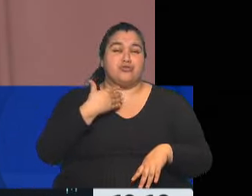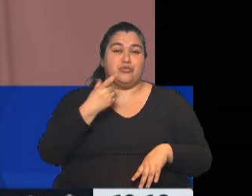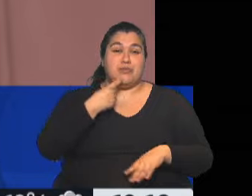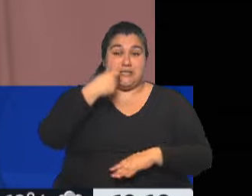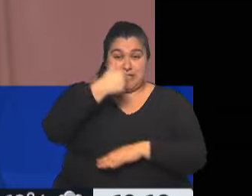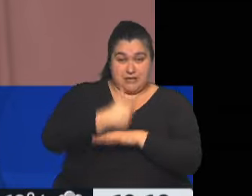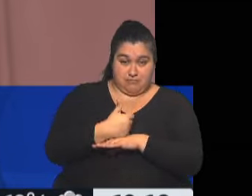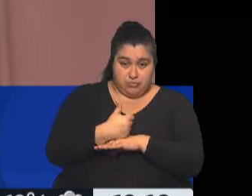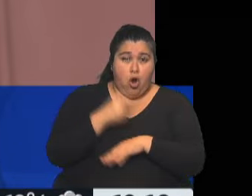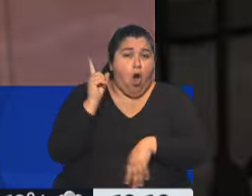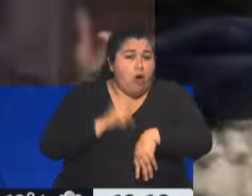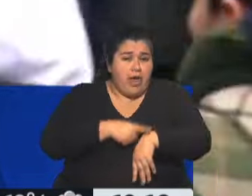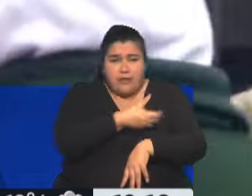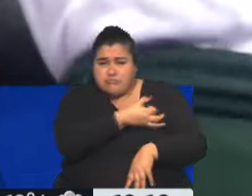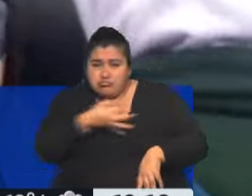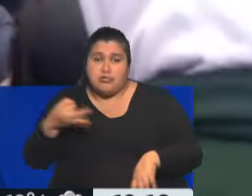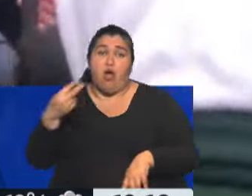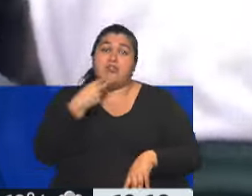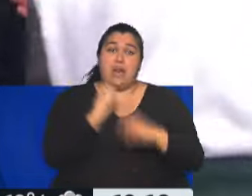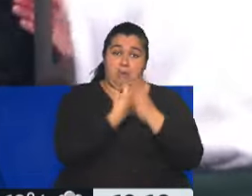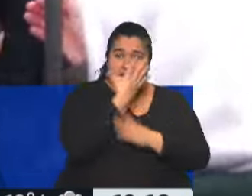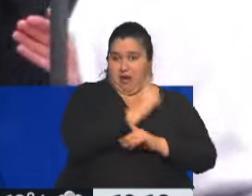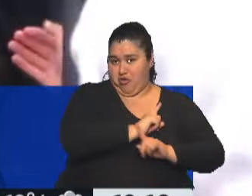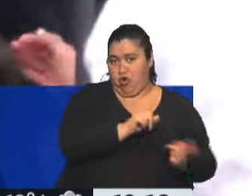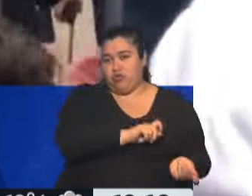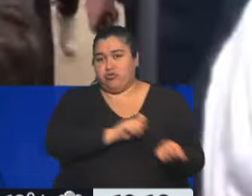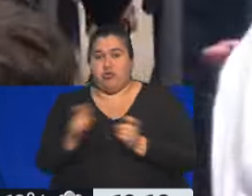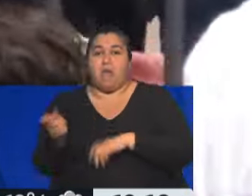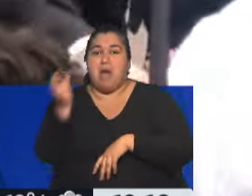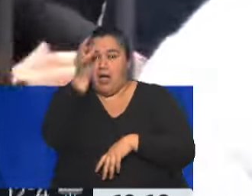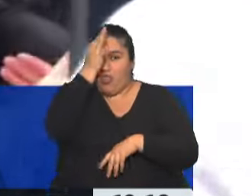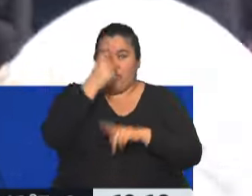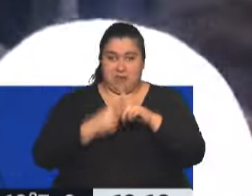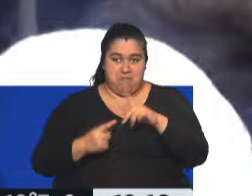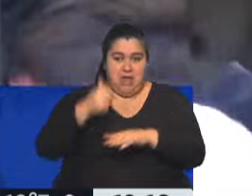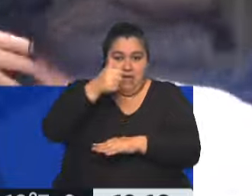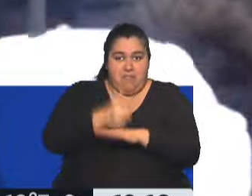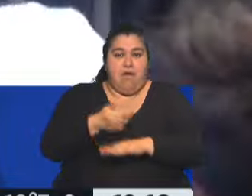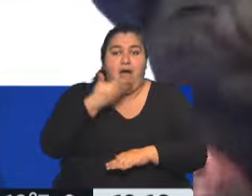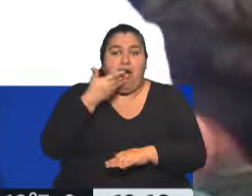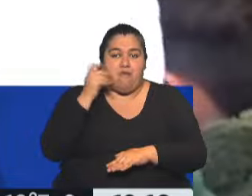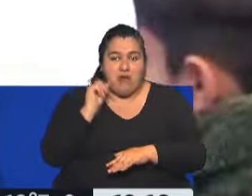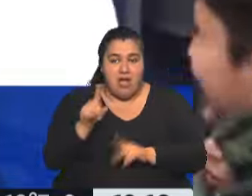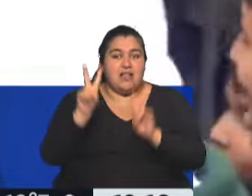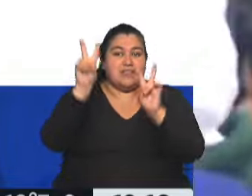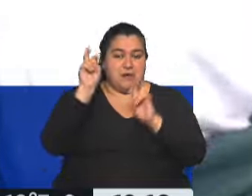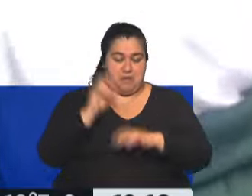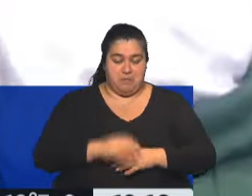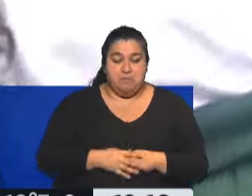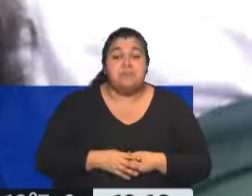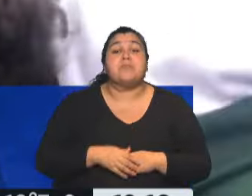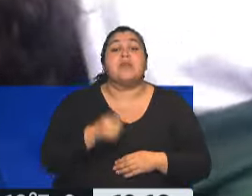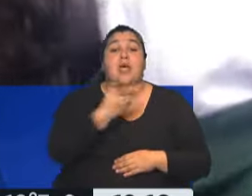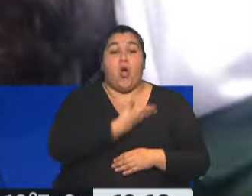horario habitual, que es a partir de las 11 de la mañana, sino 12:30, así que estaremos atentos, reiteramos. La imagen entonces del jefe de Estado